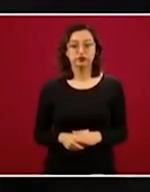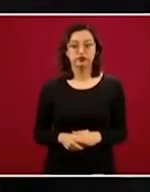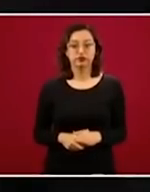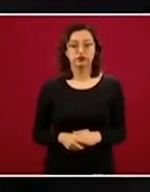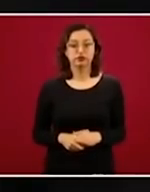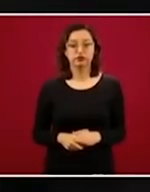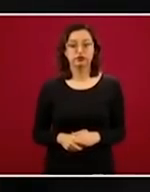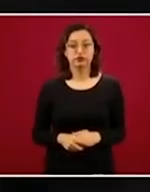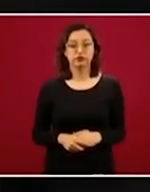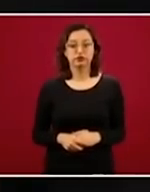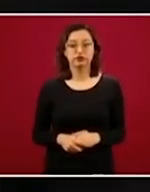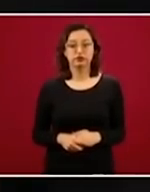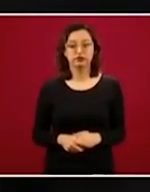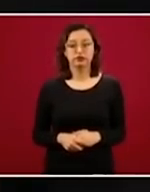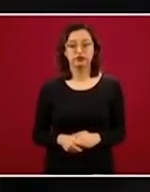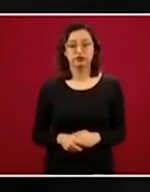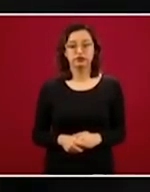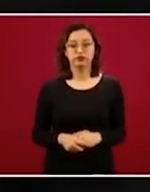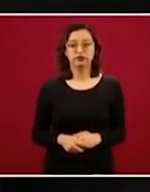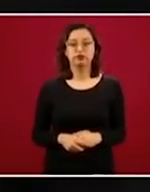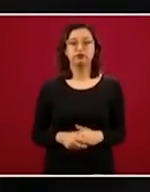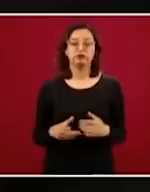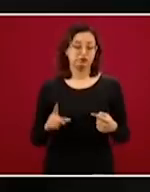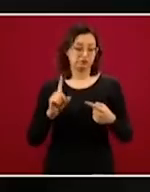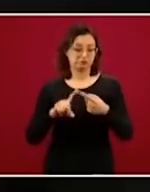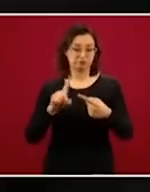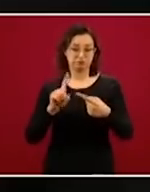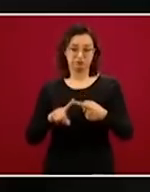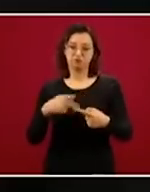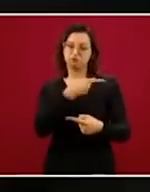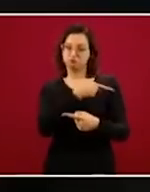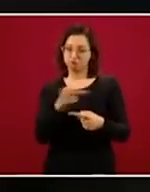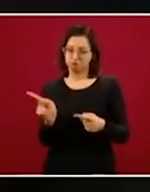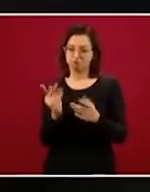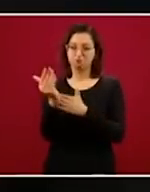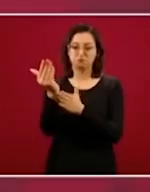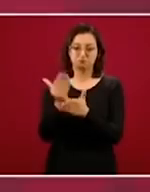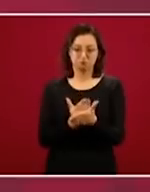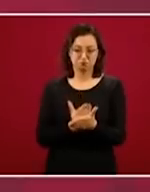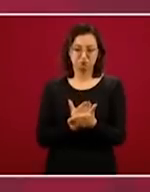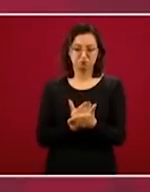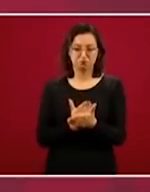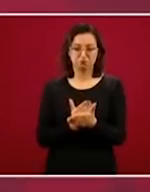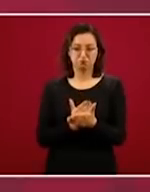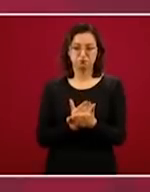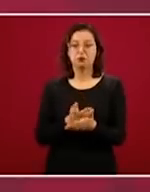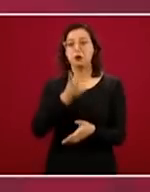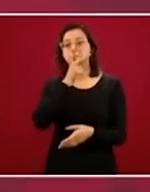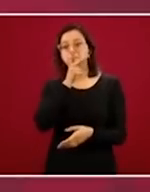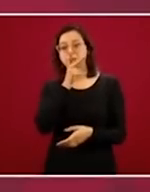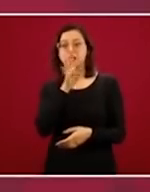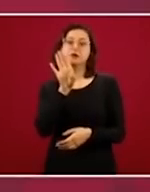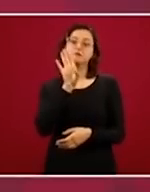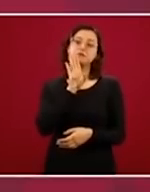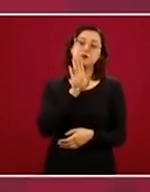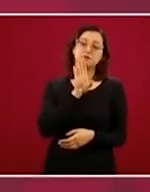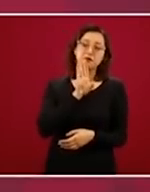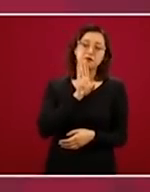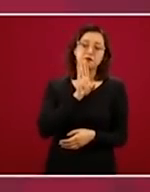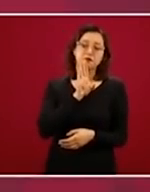primero que no haya pobreza que sus papás